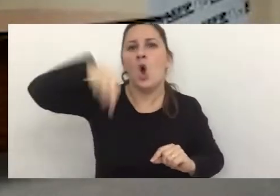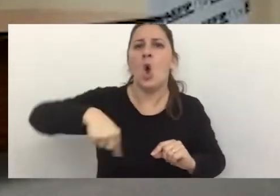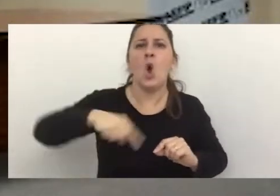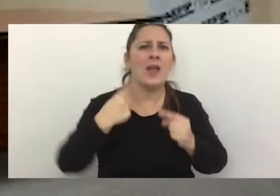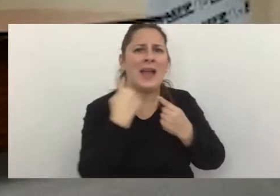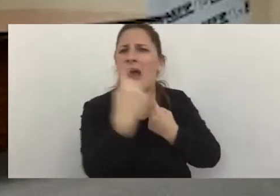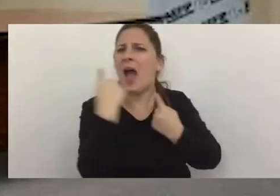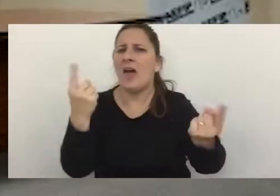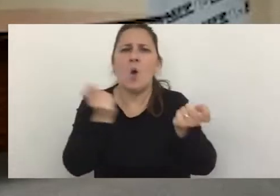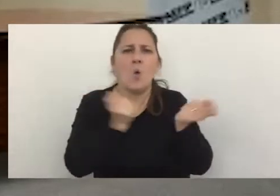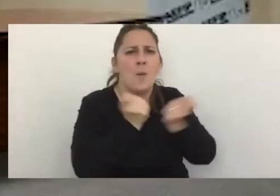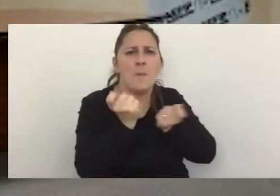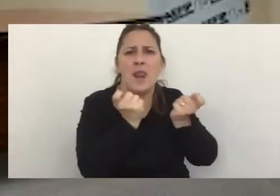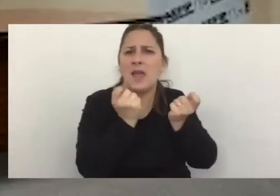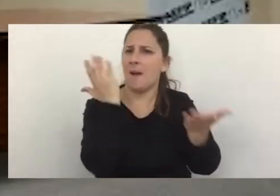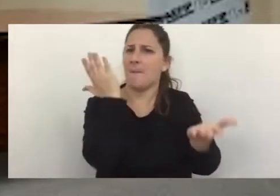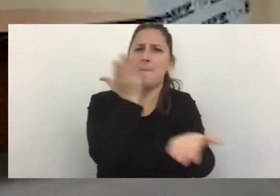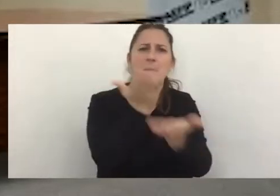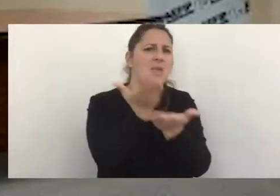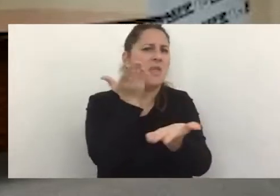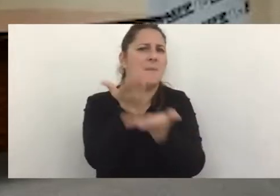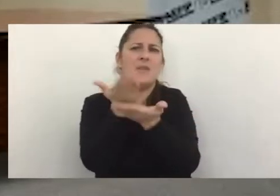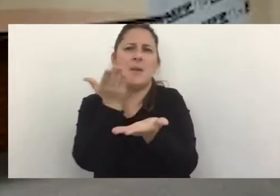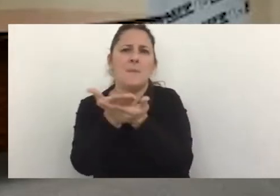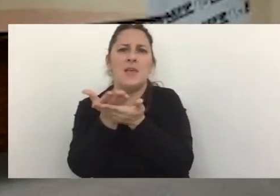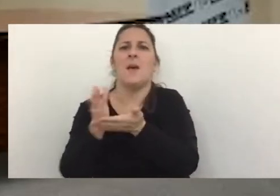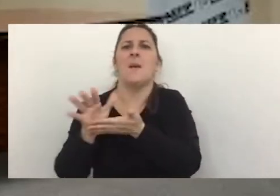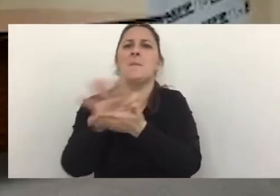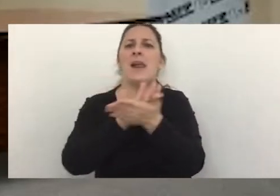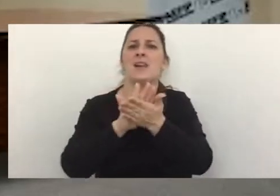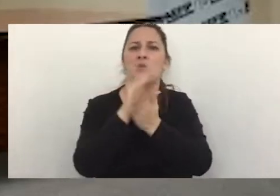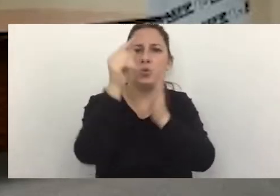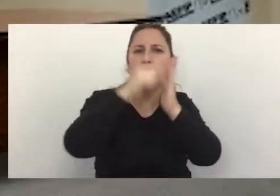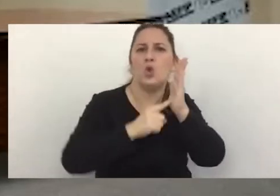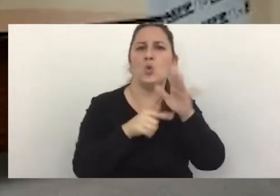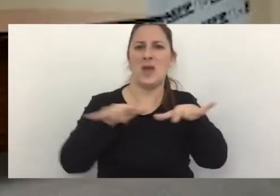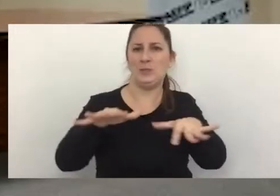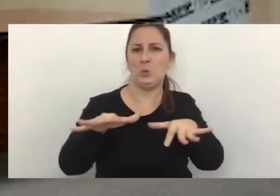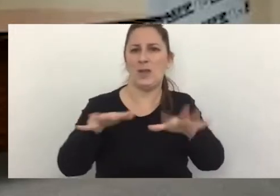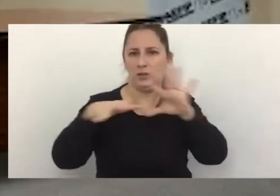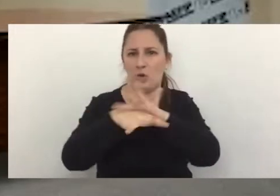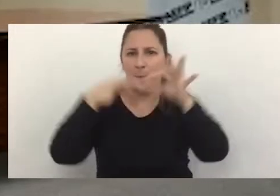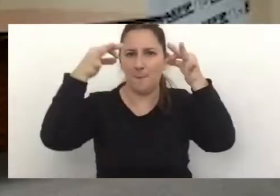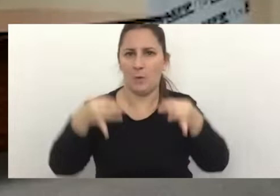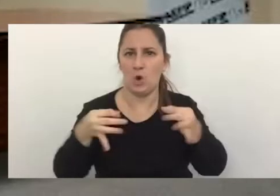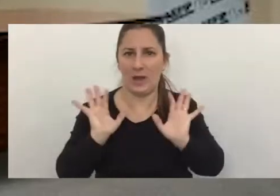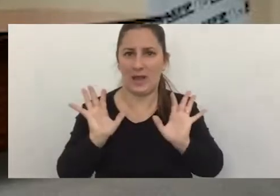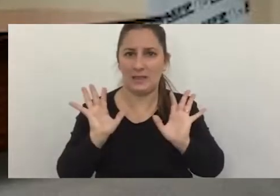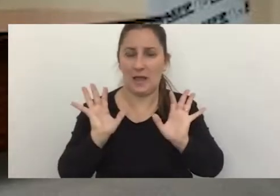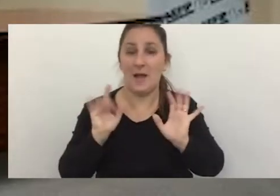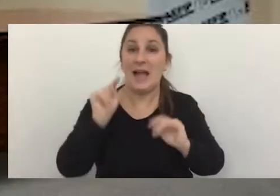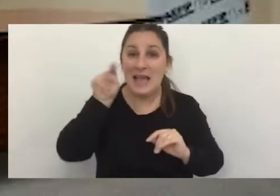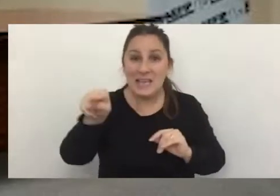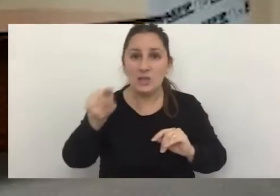es exigible para hacer resolución de los casos concretos. Esto es relevante y muy importante.